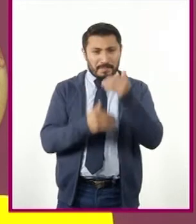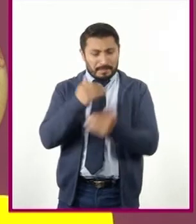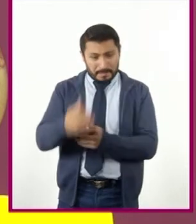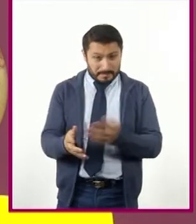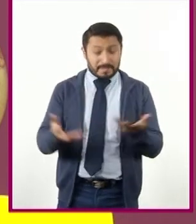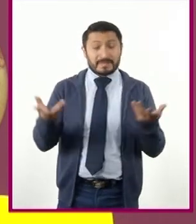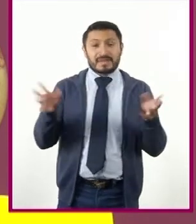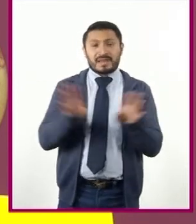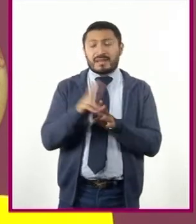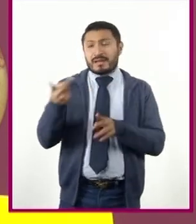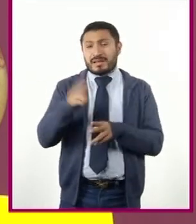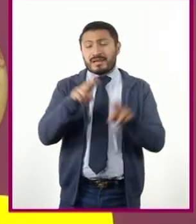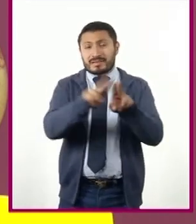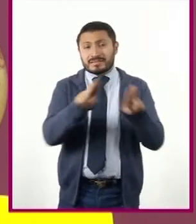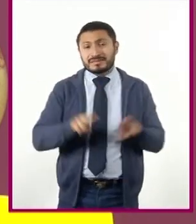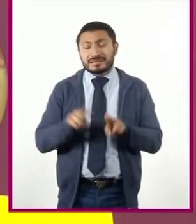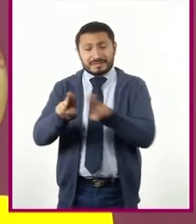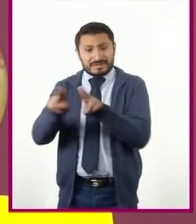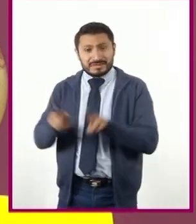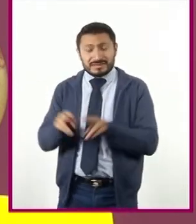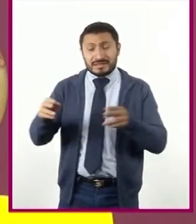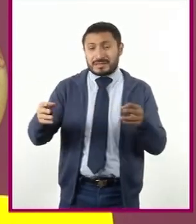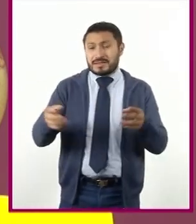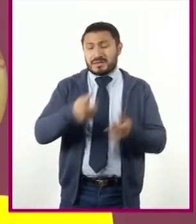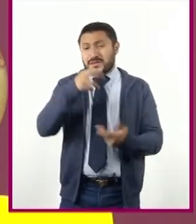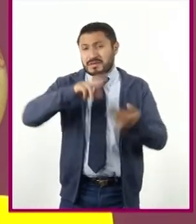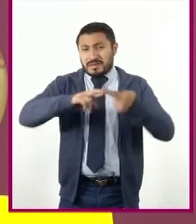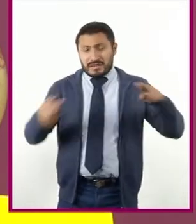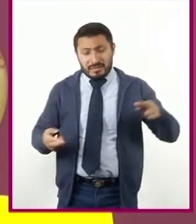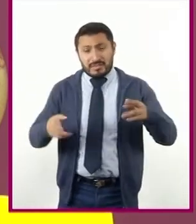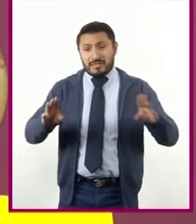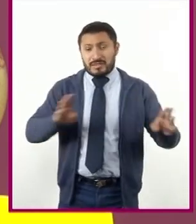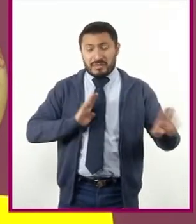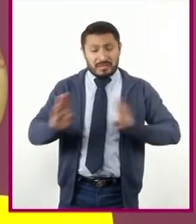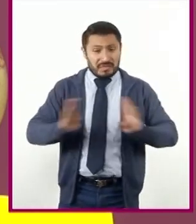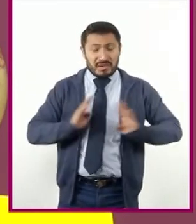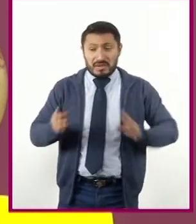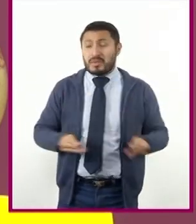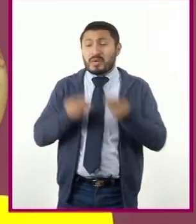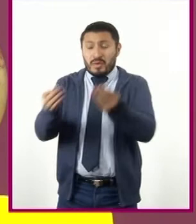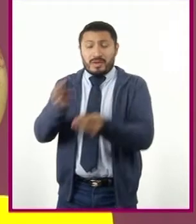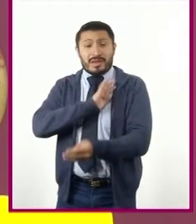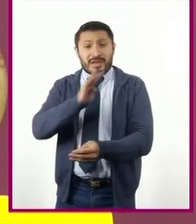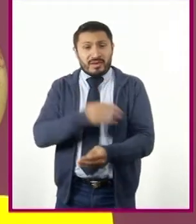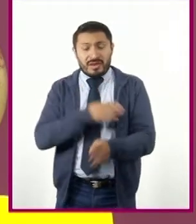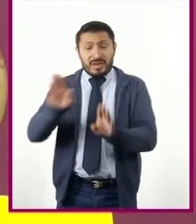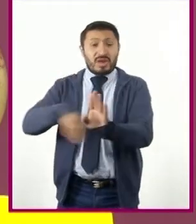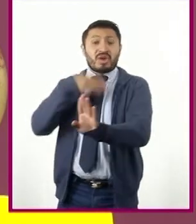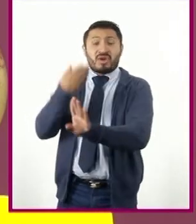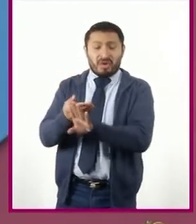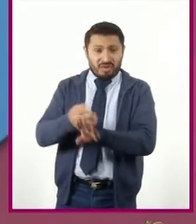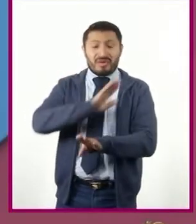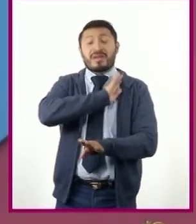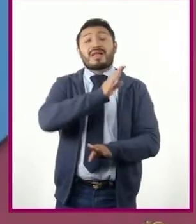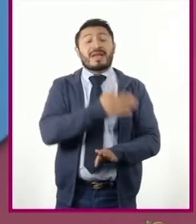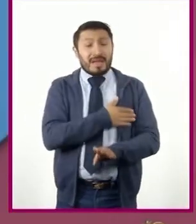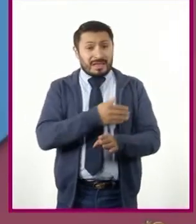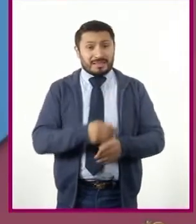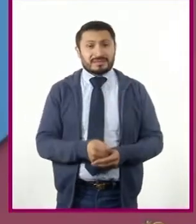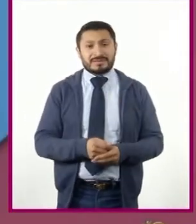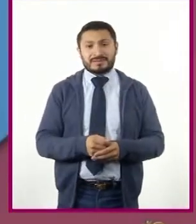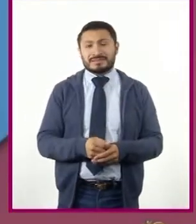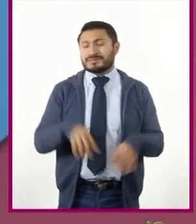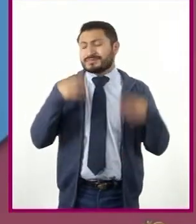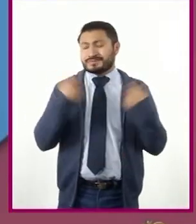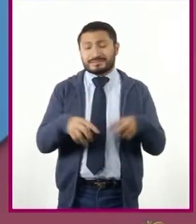naciones entregaron recursos y hombres a los militares españoles que se pronunciaron contra la República Española. Las